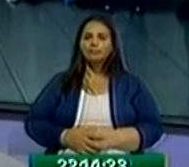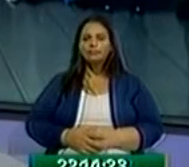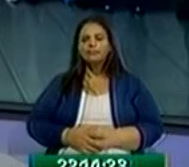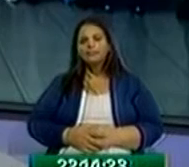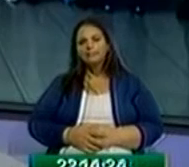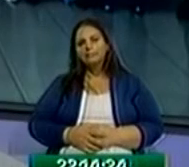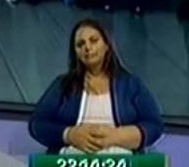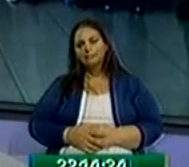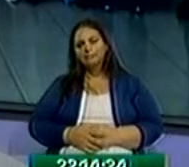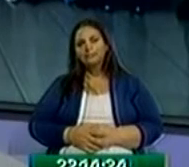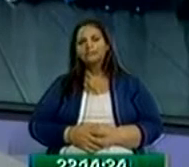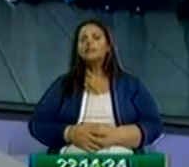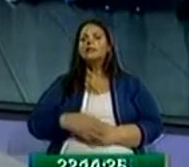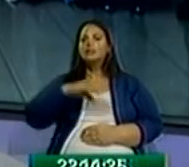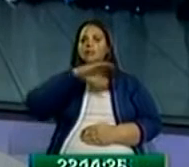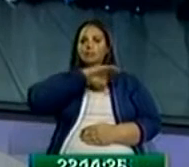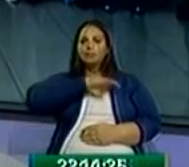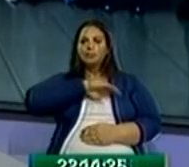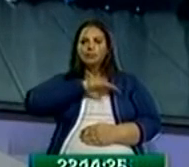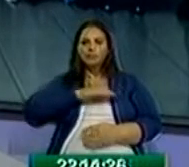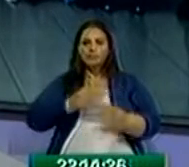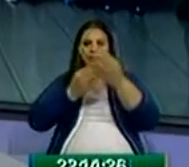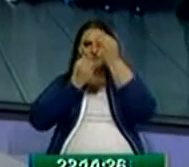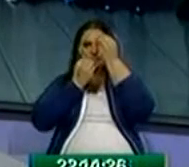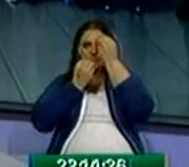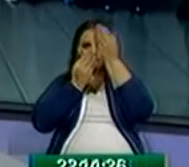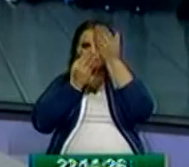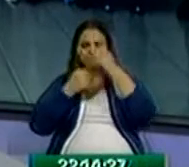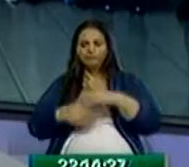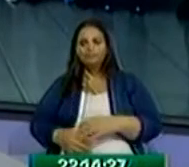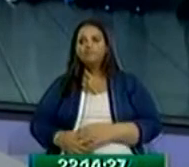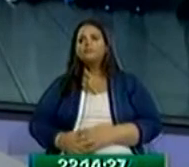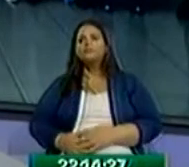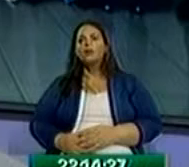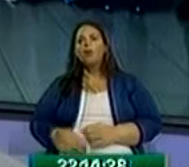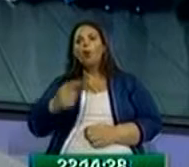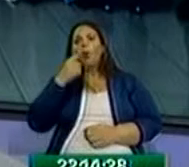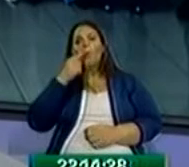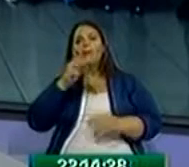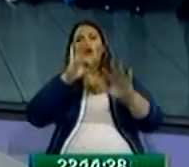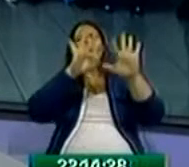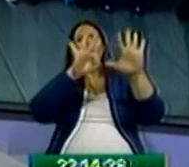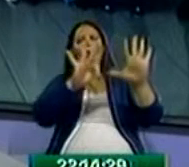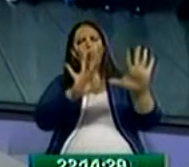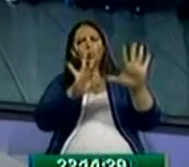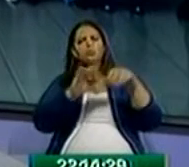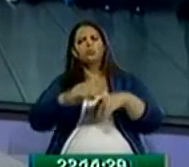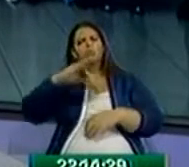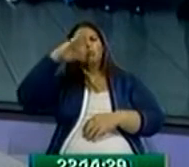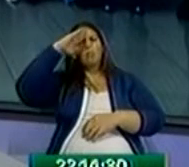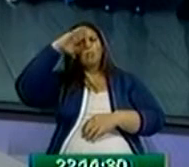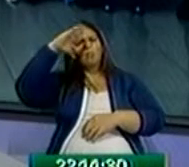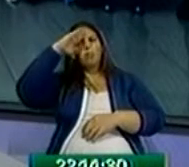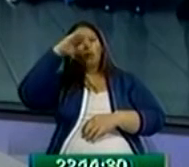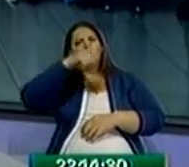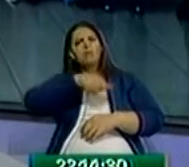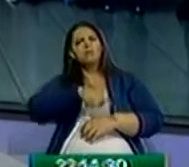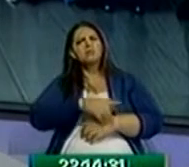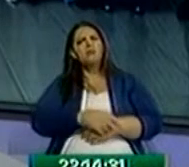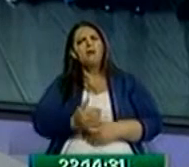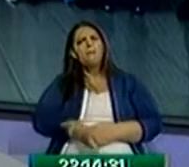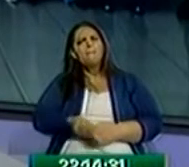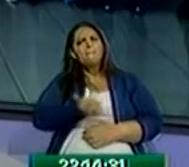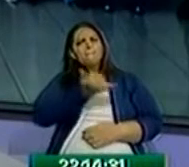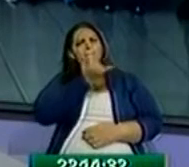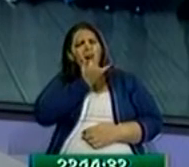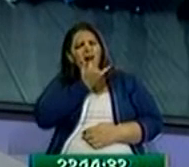La Policía Nacional dio a conocer que 8 de sus miembros en servicio activo fueron detenidos y puestos a órdenes de la